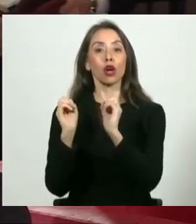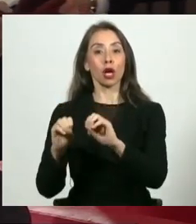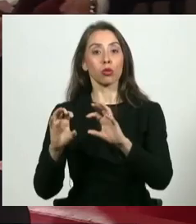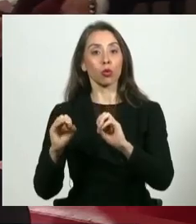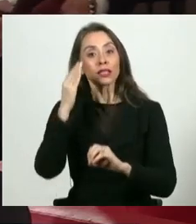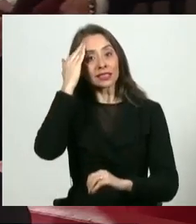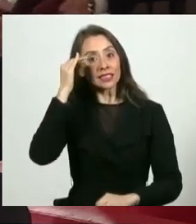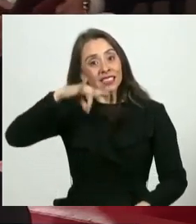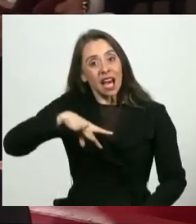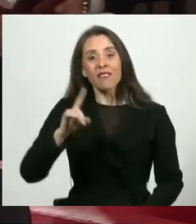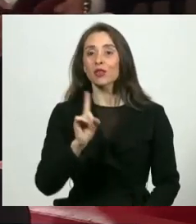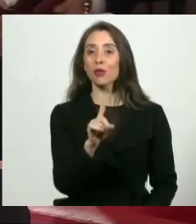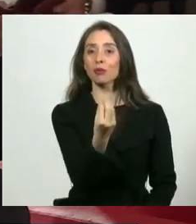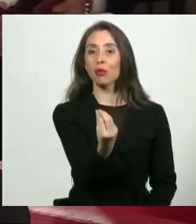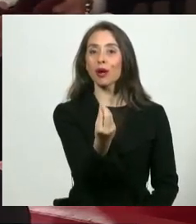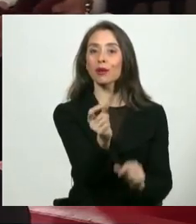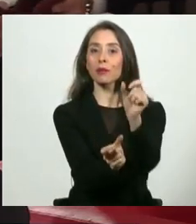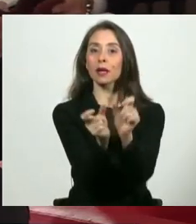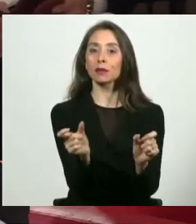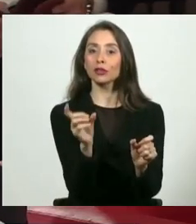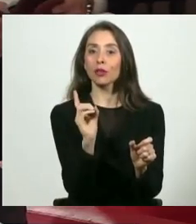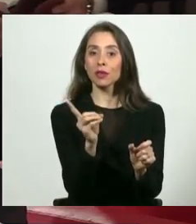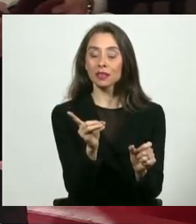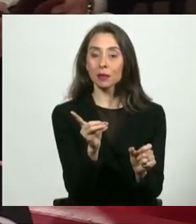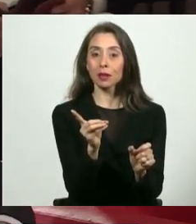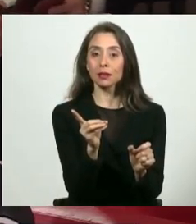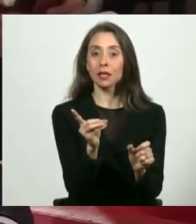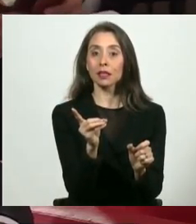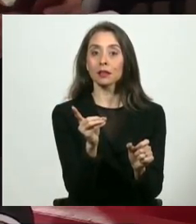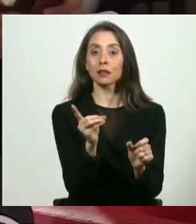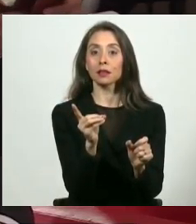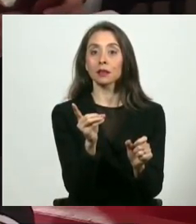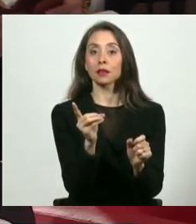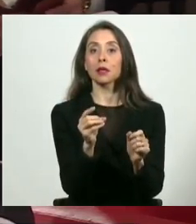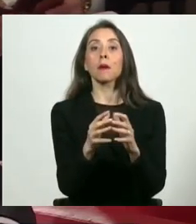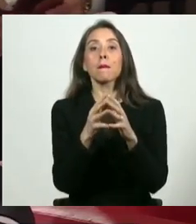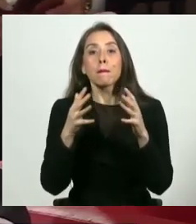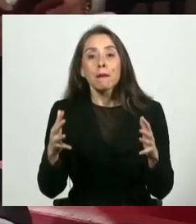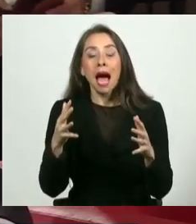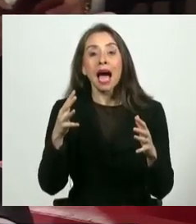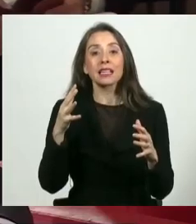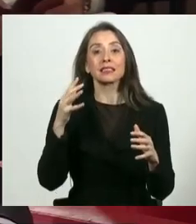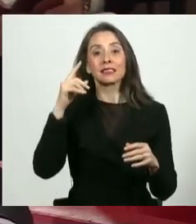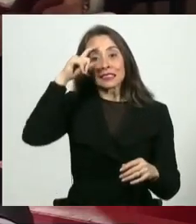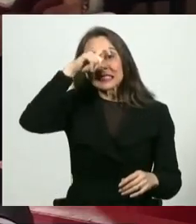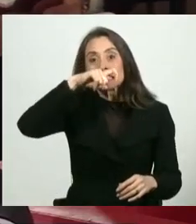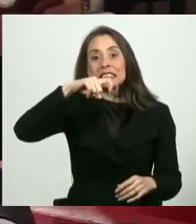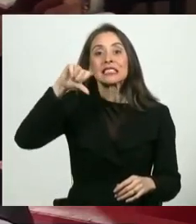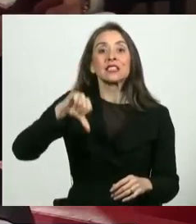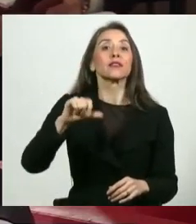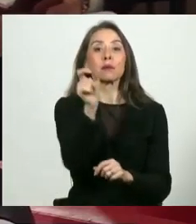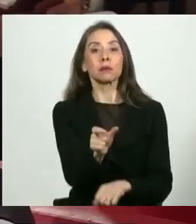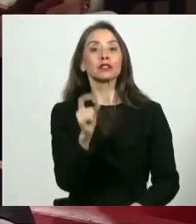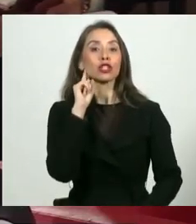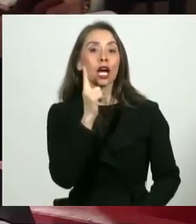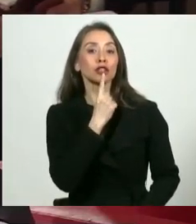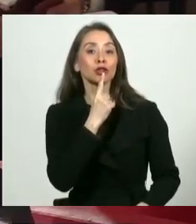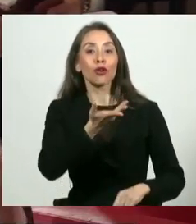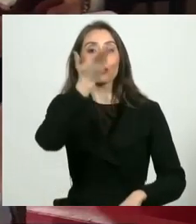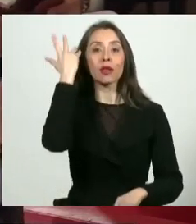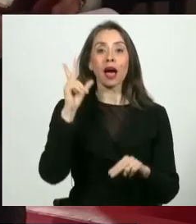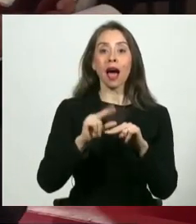sabemos que no es bueno para personas con discapacidad, aún es más deficiente. Las personas sordas